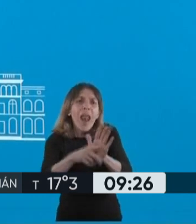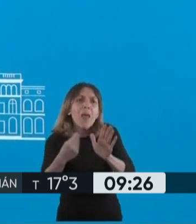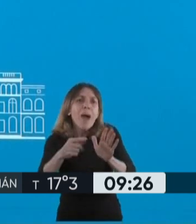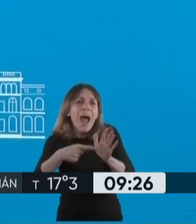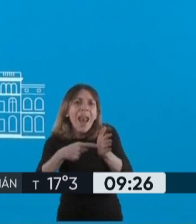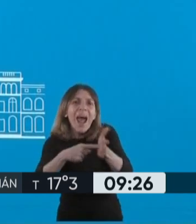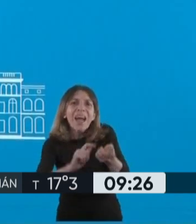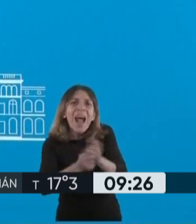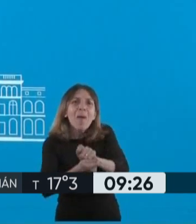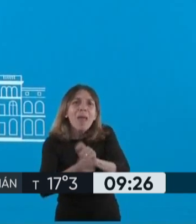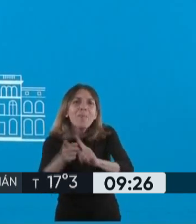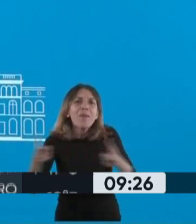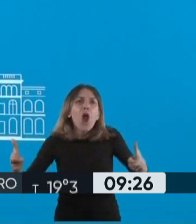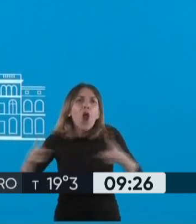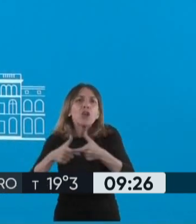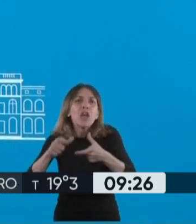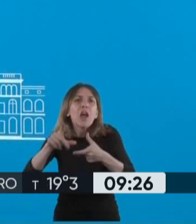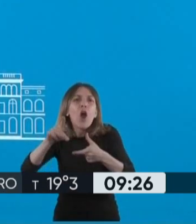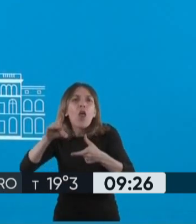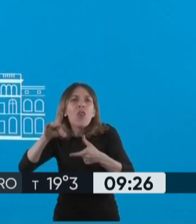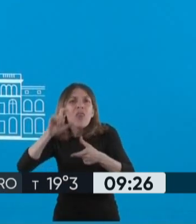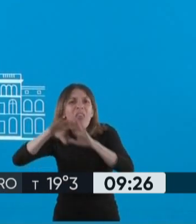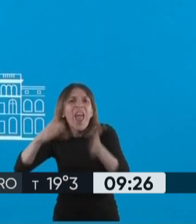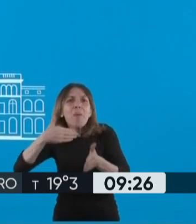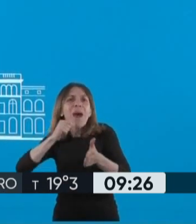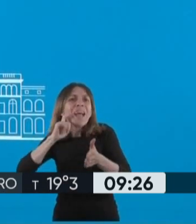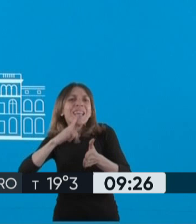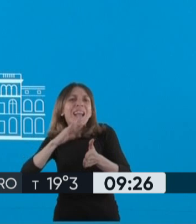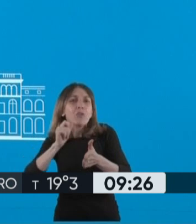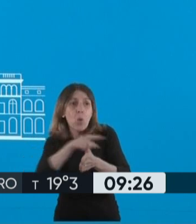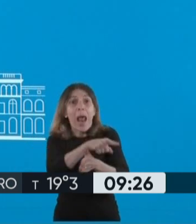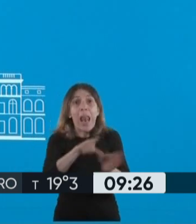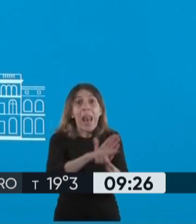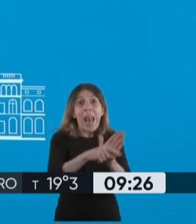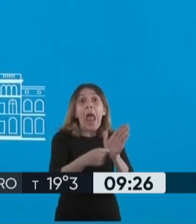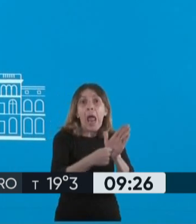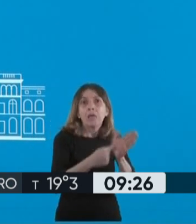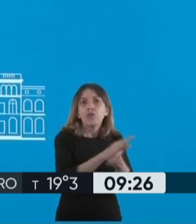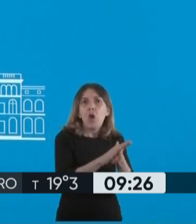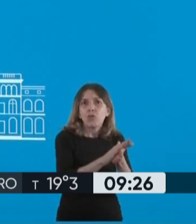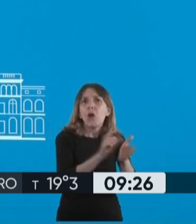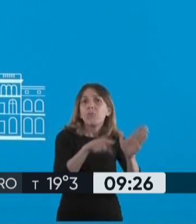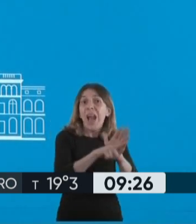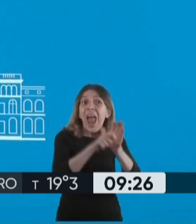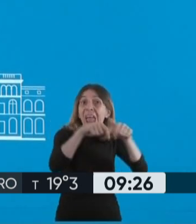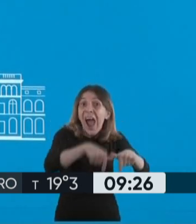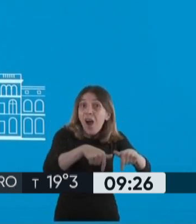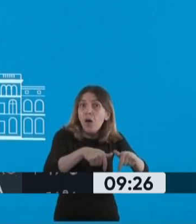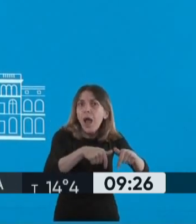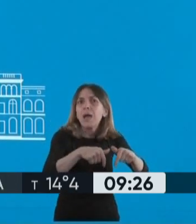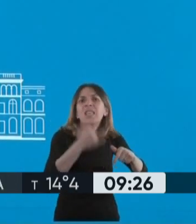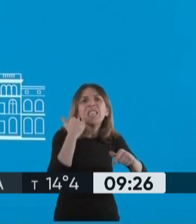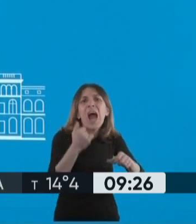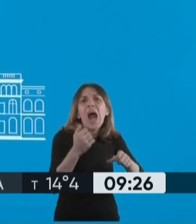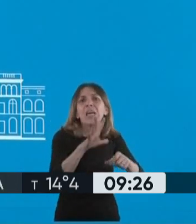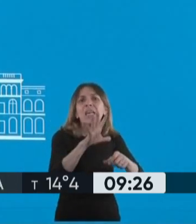modificar la ley del Consejo de la Magistratura. Esa ley, esa es la solución, esa ley está en el Congreso, esa ley tiene media